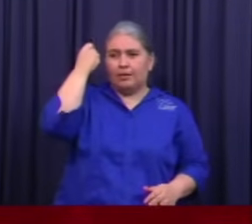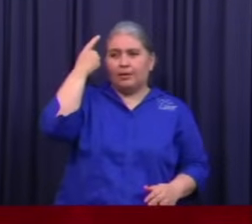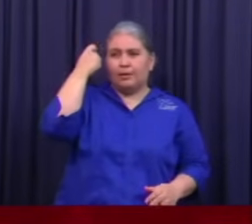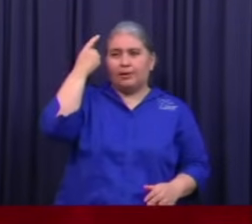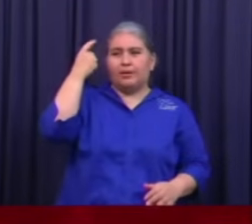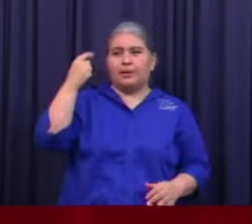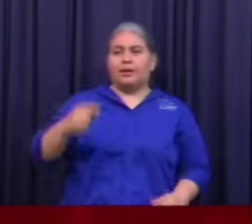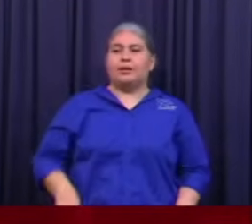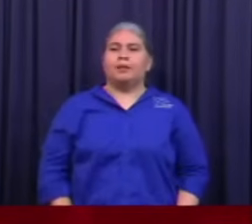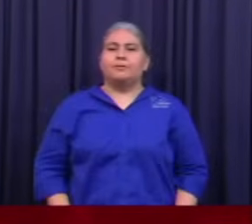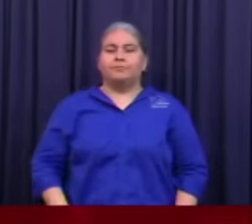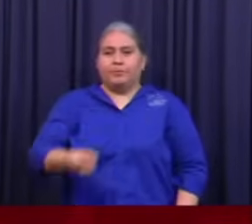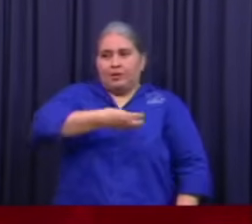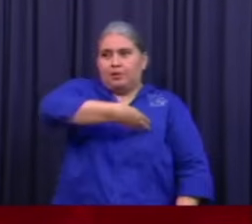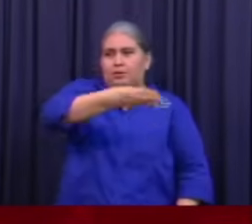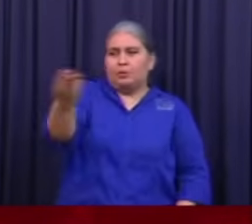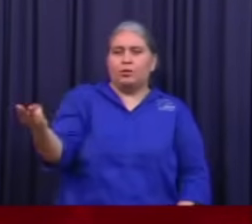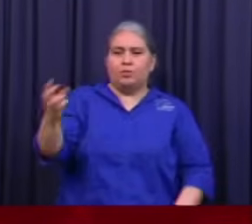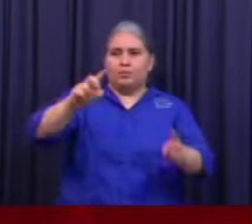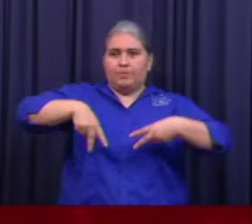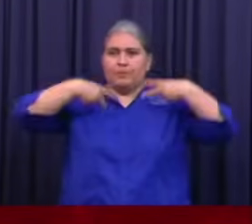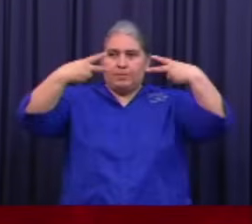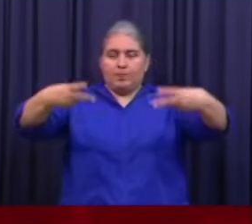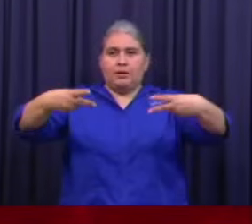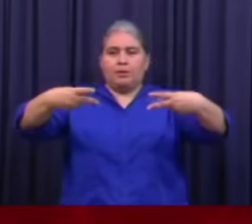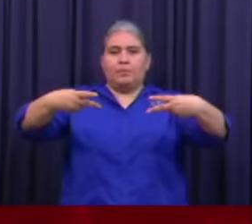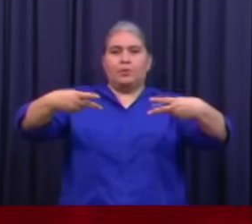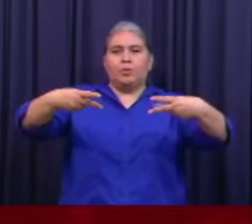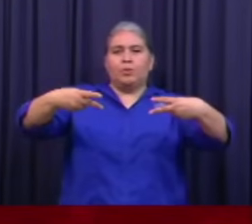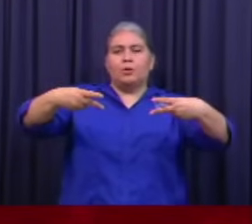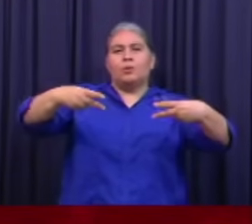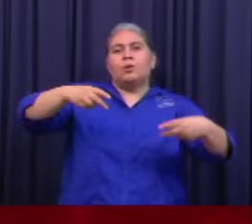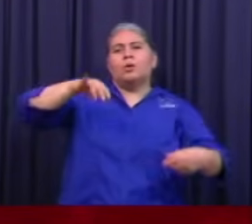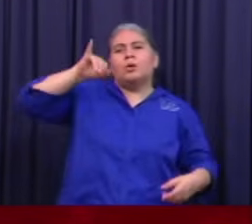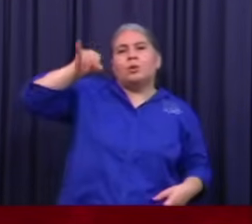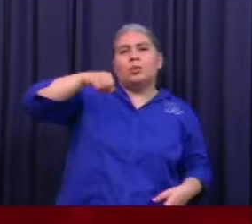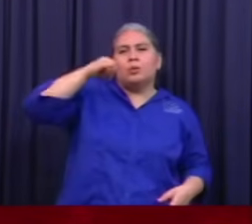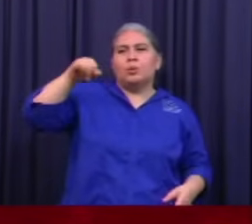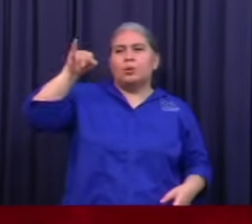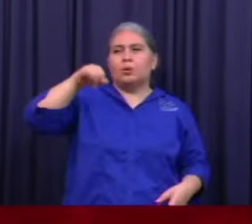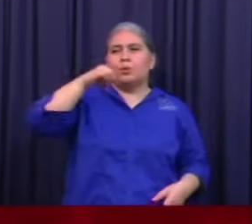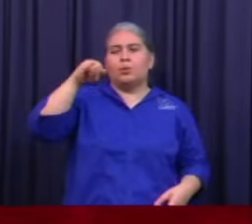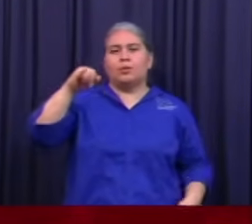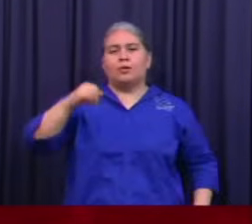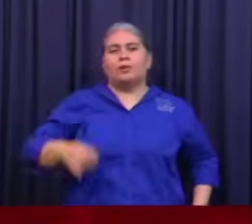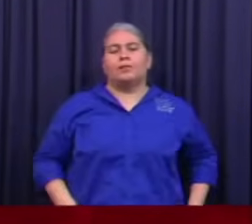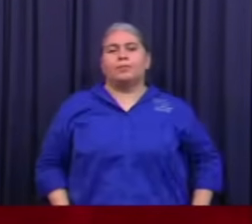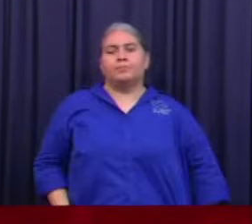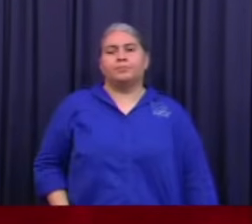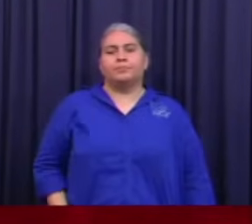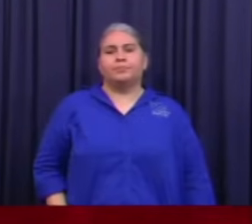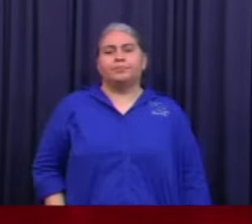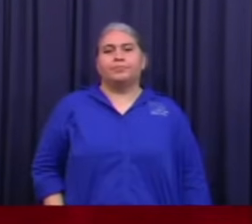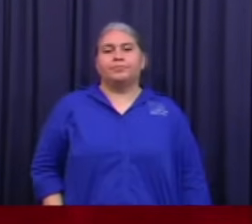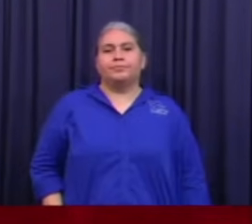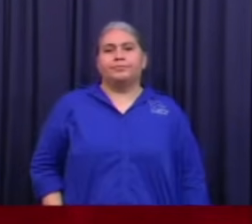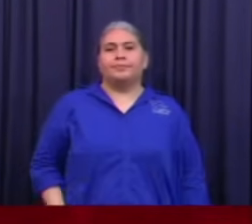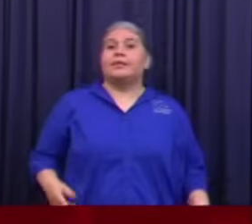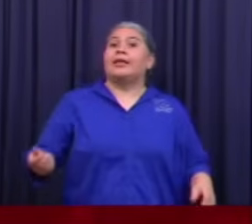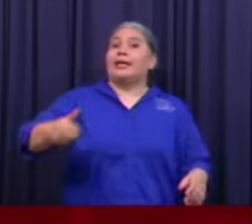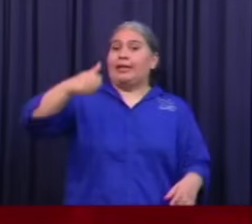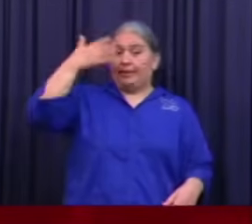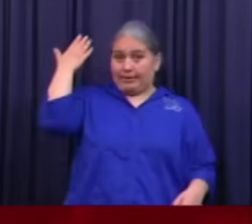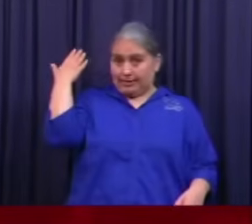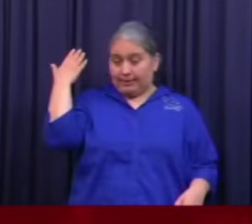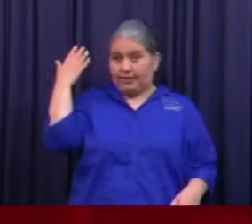la salida de la orden para restaurar y construir reconstruir a Jerusalén cuando nehemías